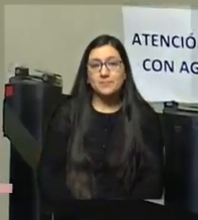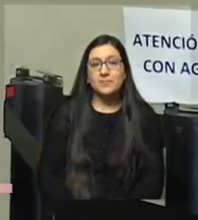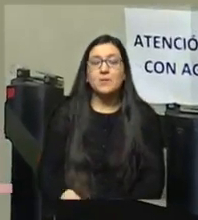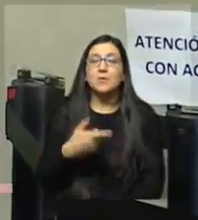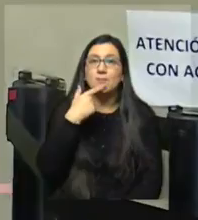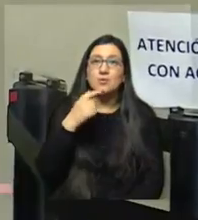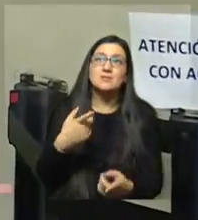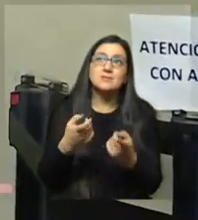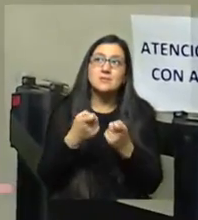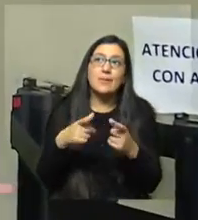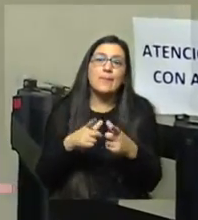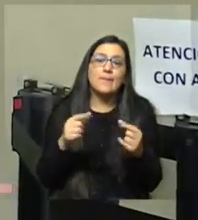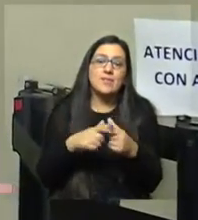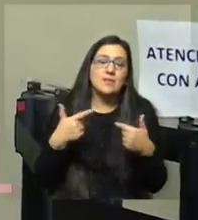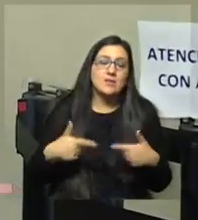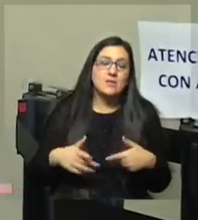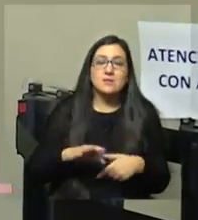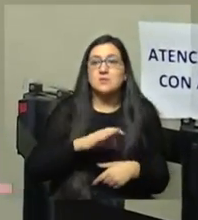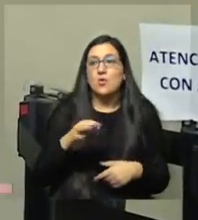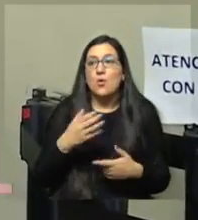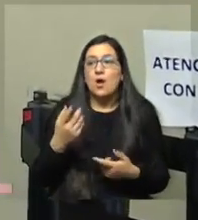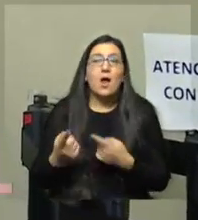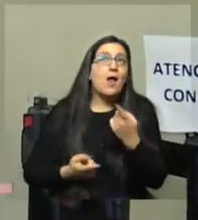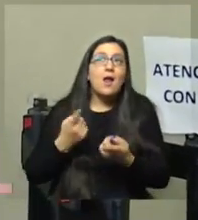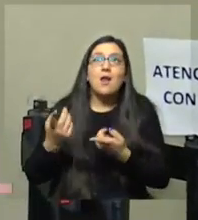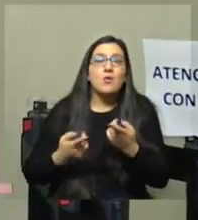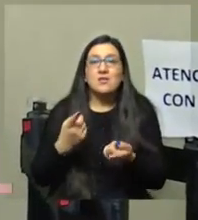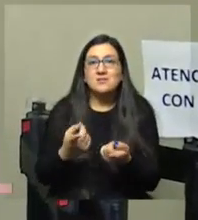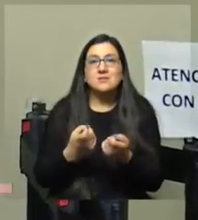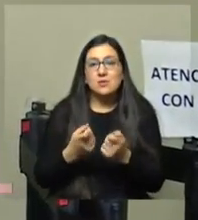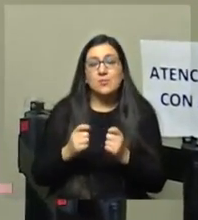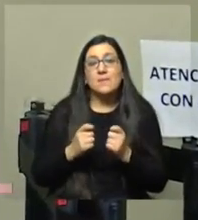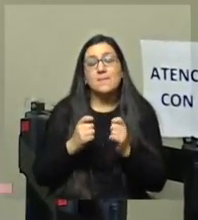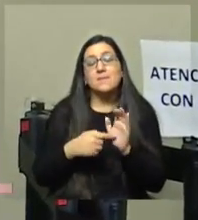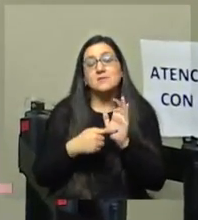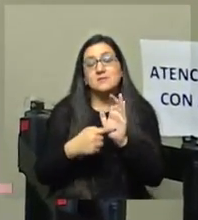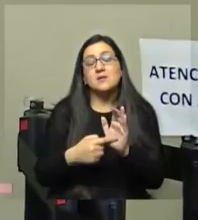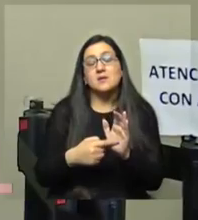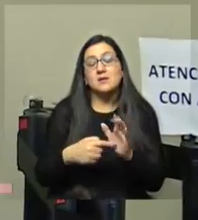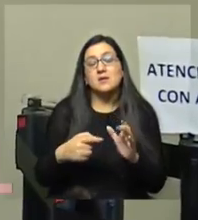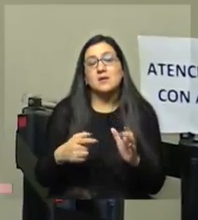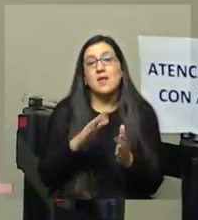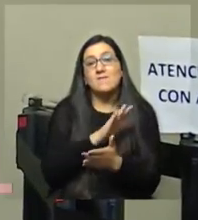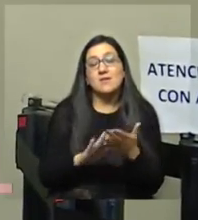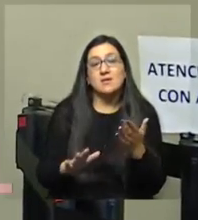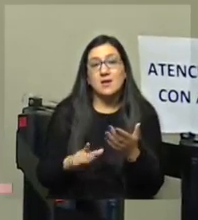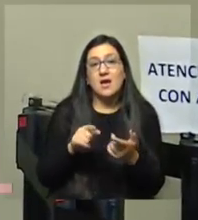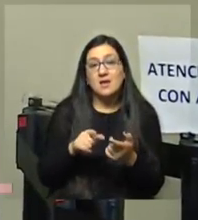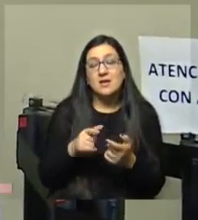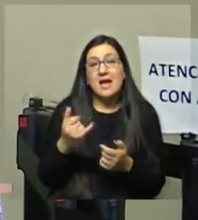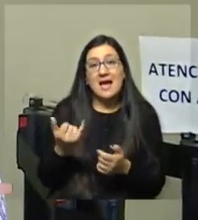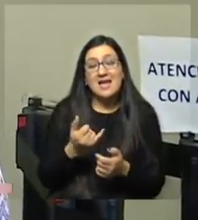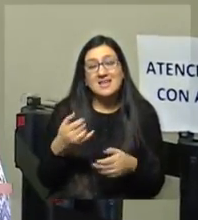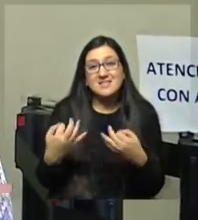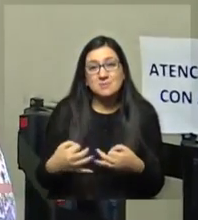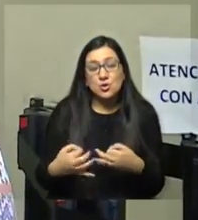de la Intendencia, algunos que se precisan, que son necesarios para presentar la beca, ¿el Fondo de Solidaridad hace algún tipo de excepción en este caso? Sí,